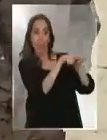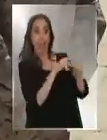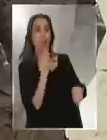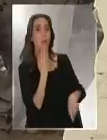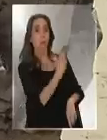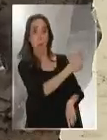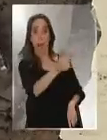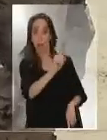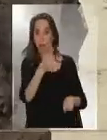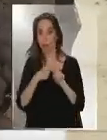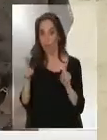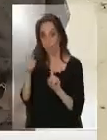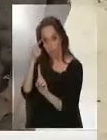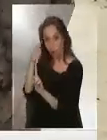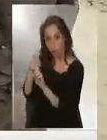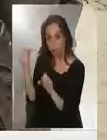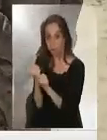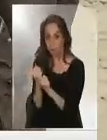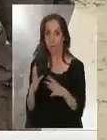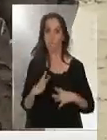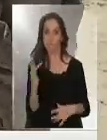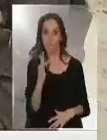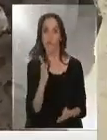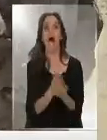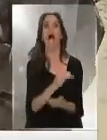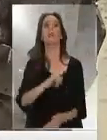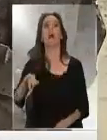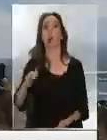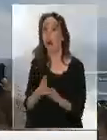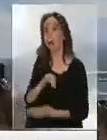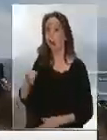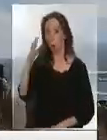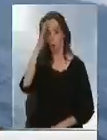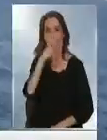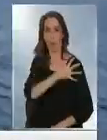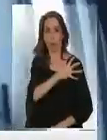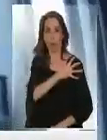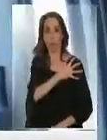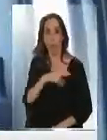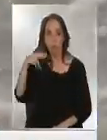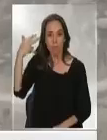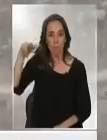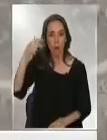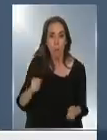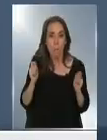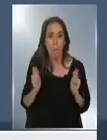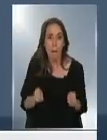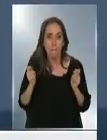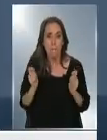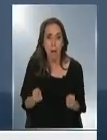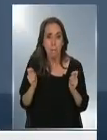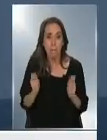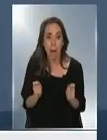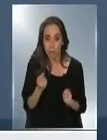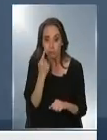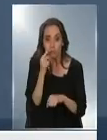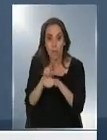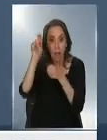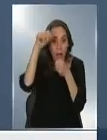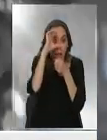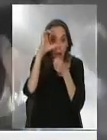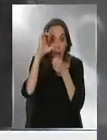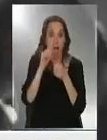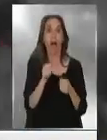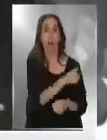a su tarea y labor. Así que los felicito. Hasta luego. Hasta luego, comandante. Fuimos testigos de su